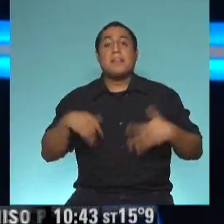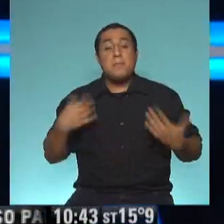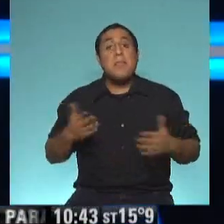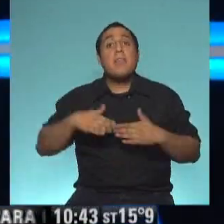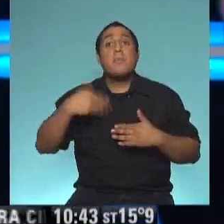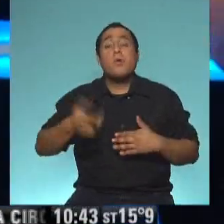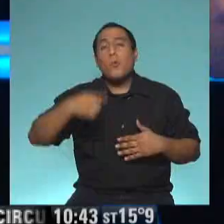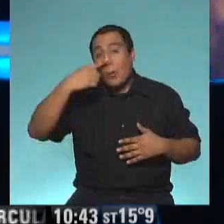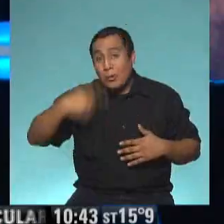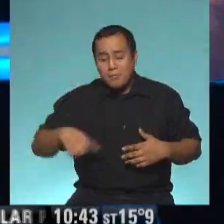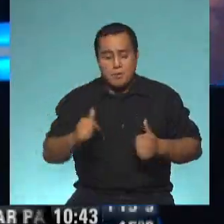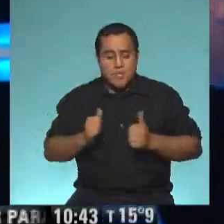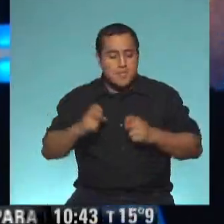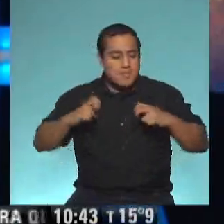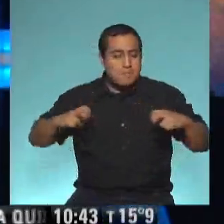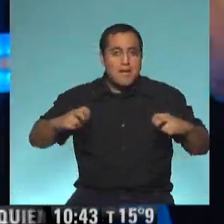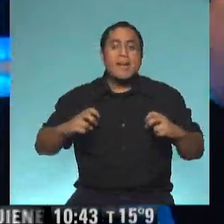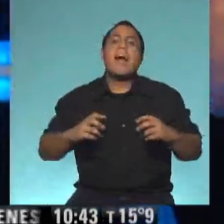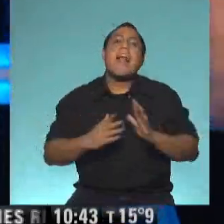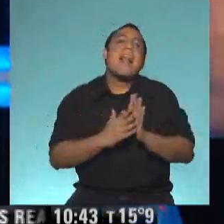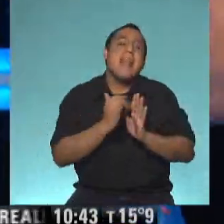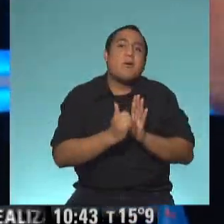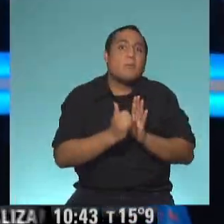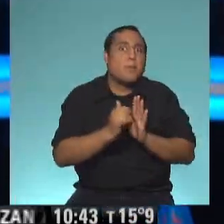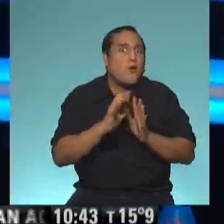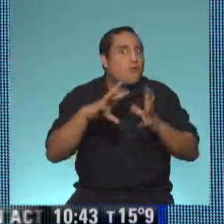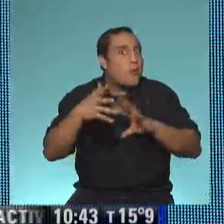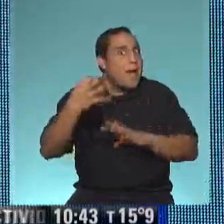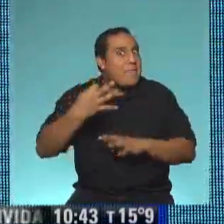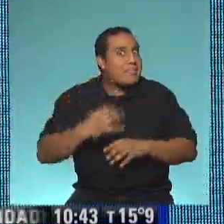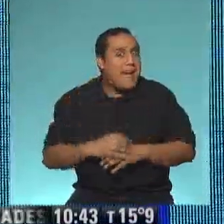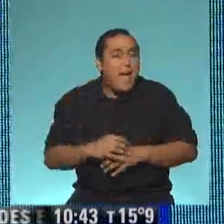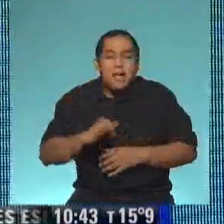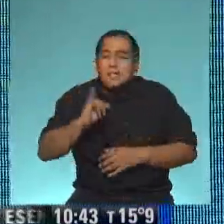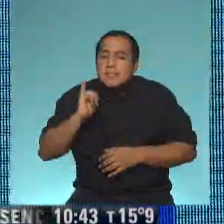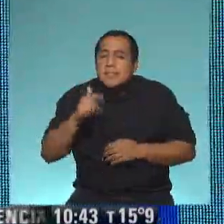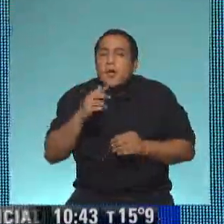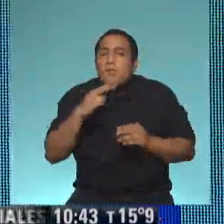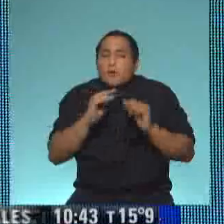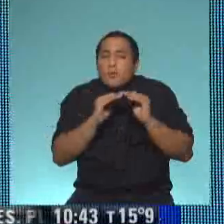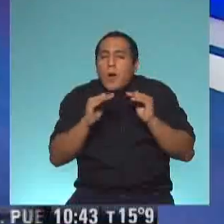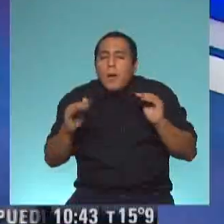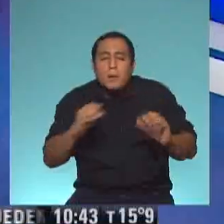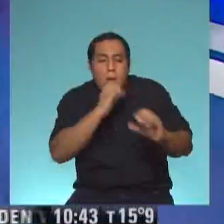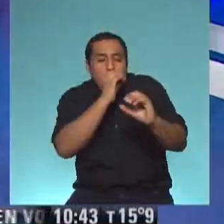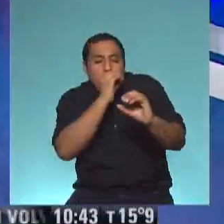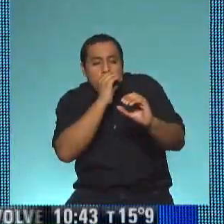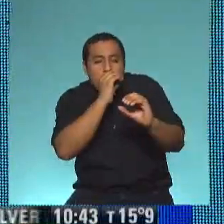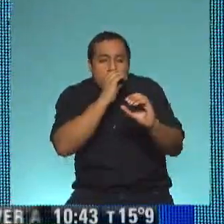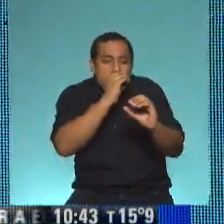tuvimos nuestro momento de lectura pero una manera aprendimos los susurradores